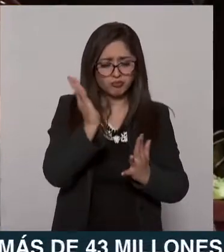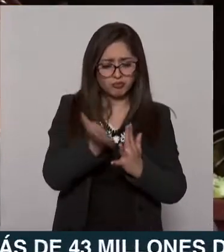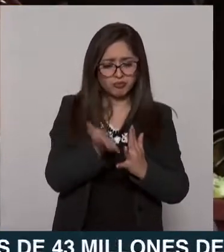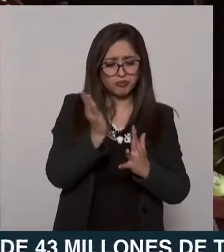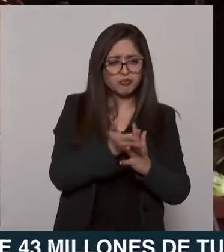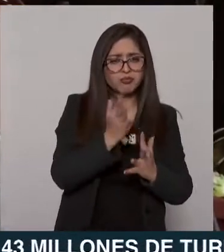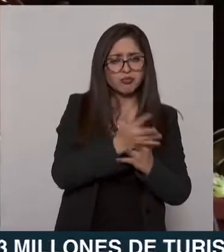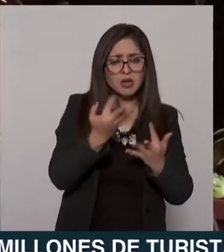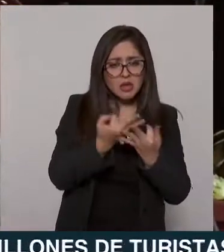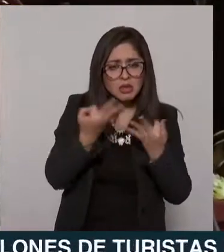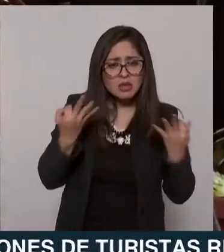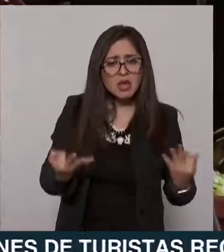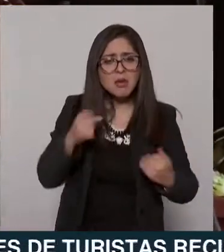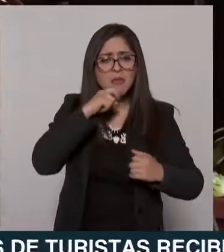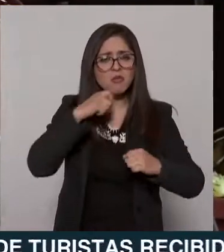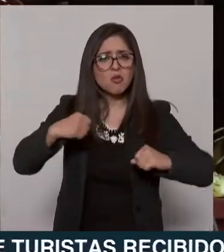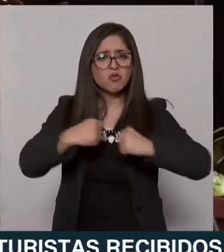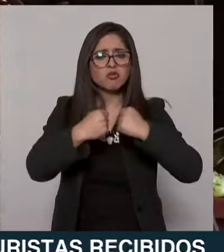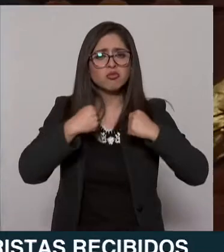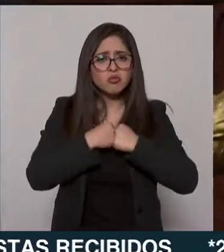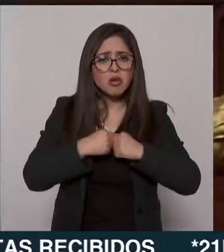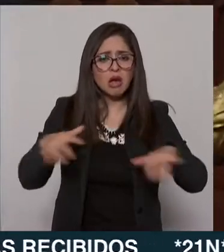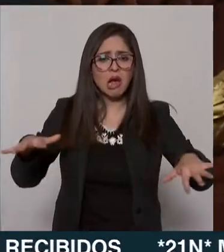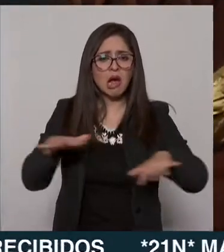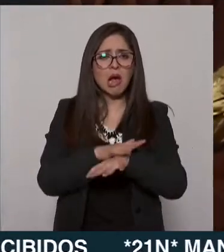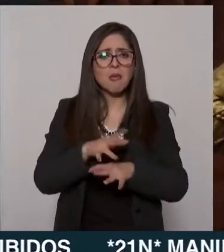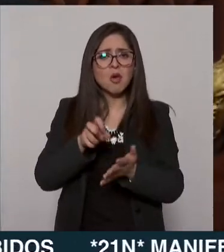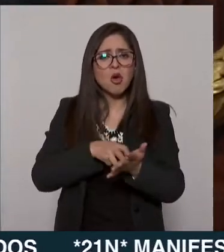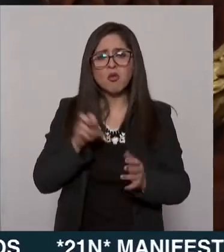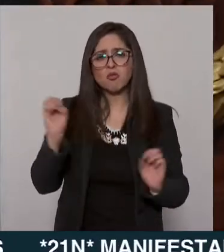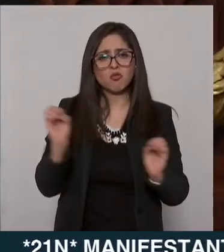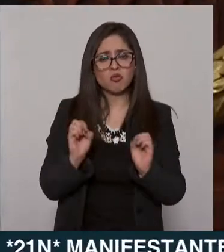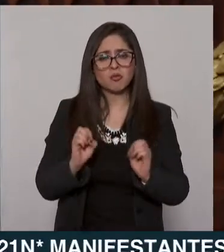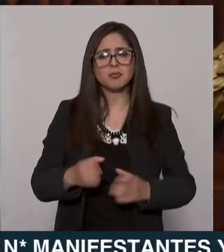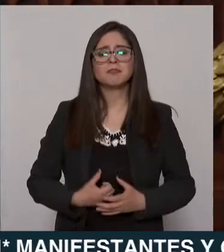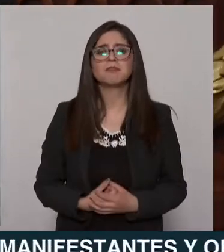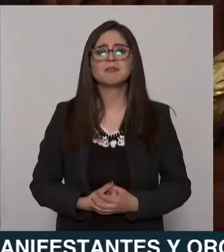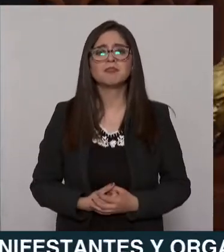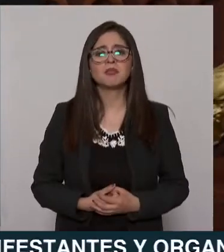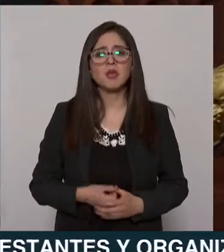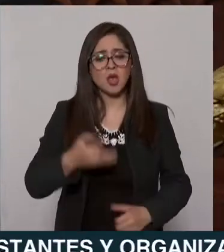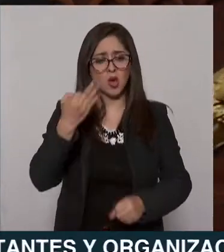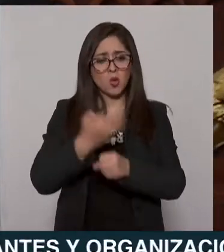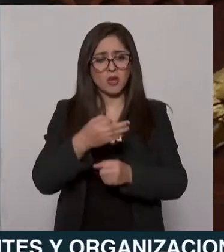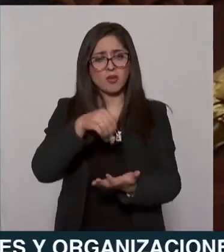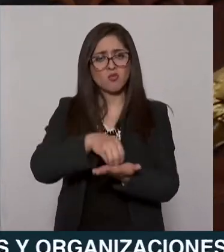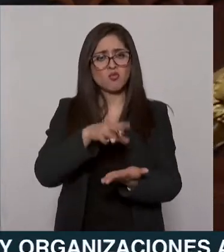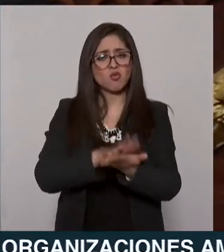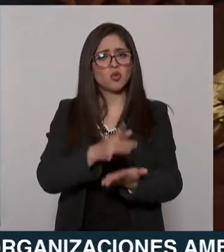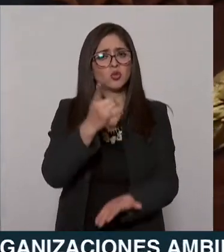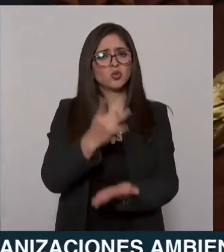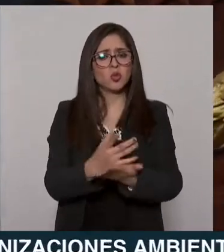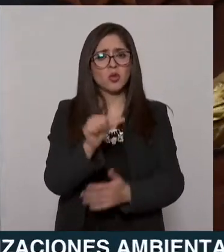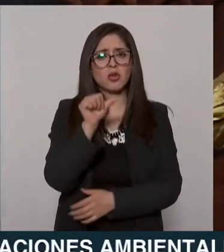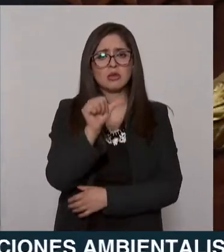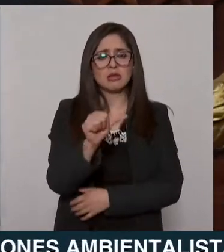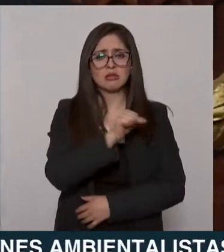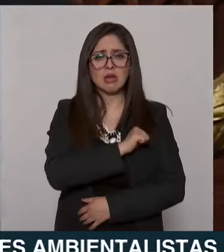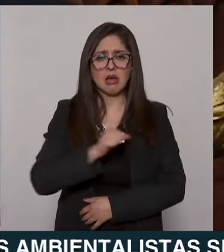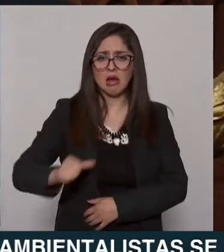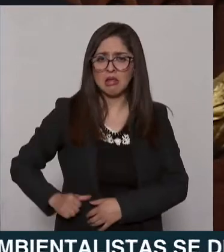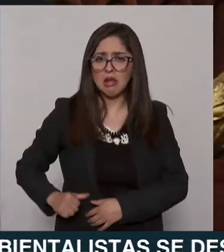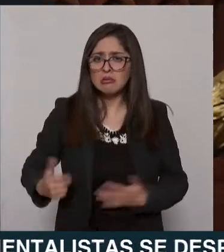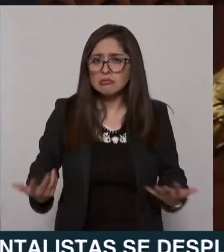los descriptivos de sus límites no se modifican. Se están contemplando solamente 16 alcaldías, cuando deberían de estar